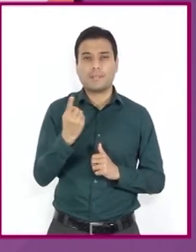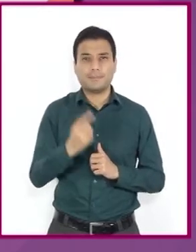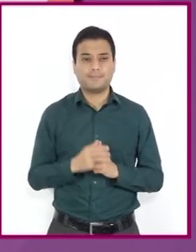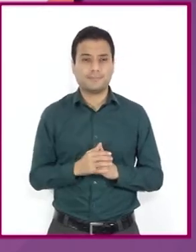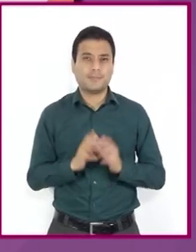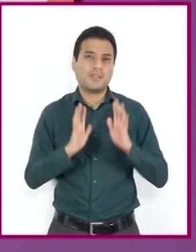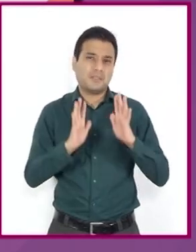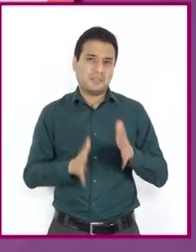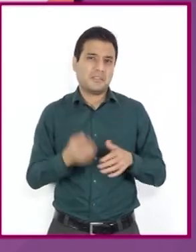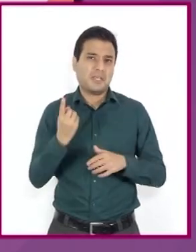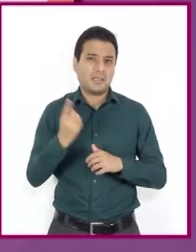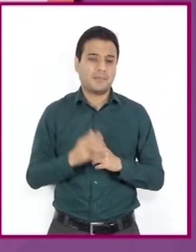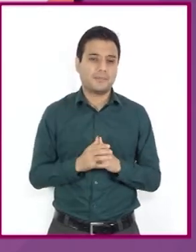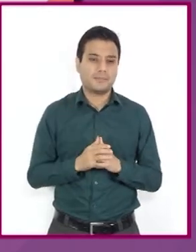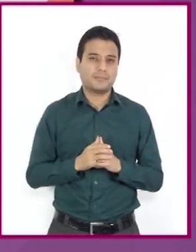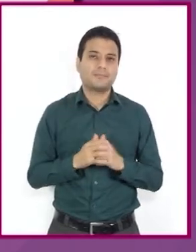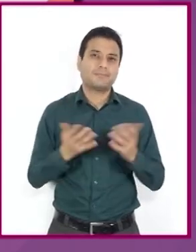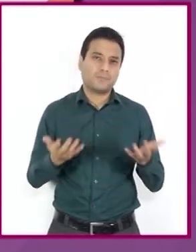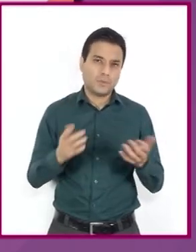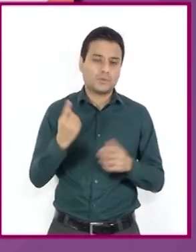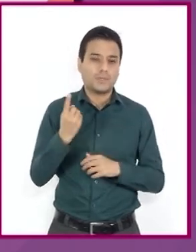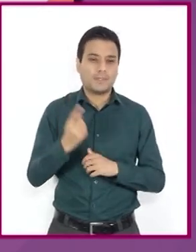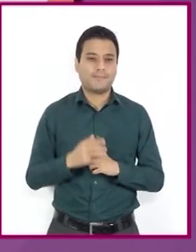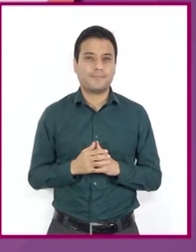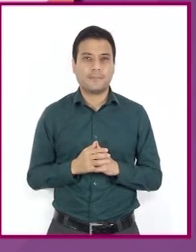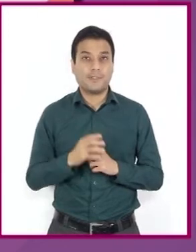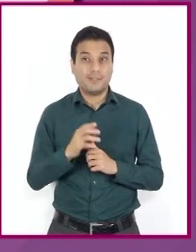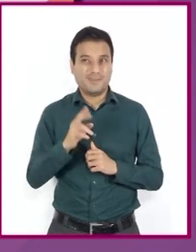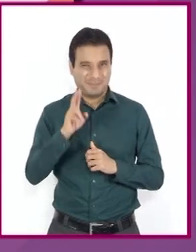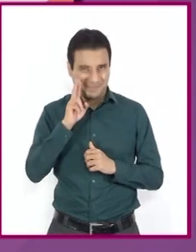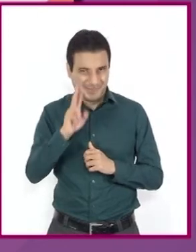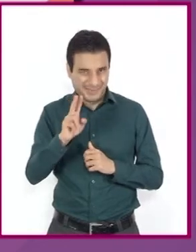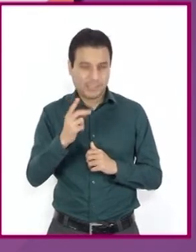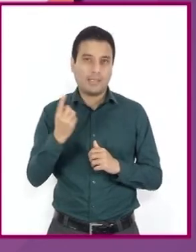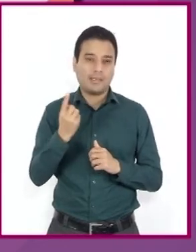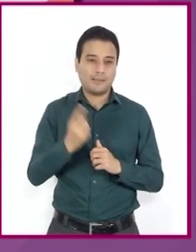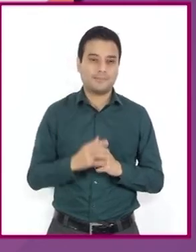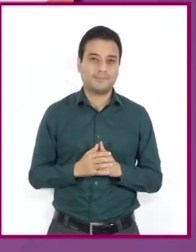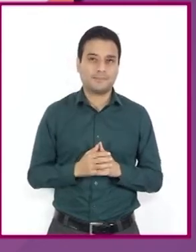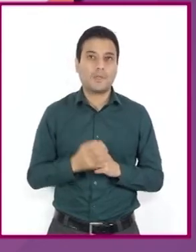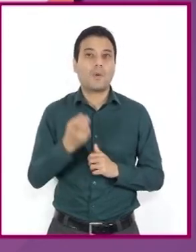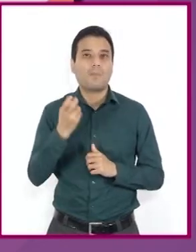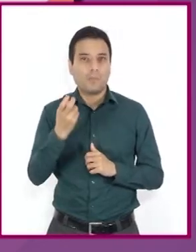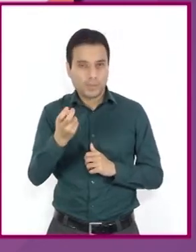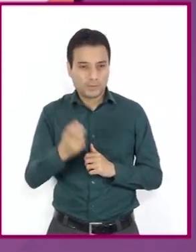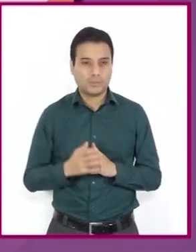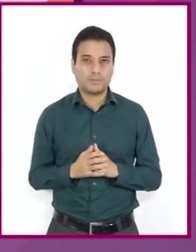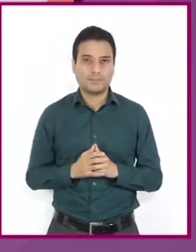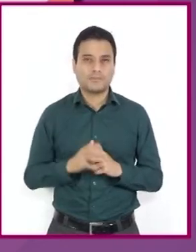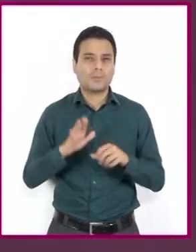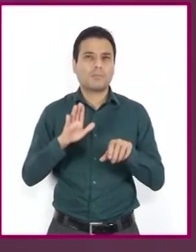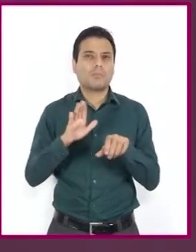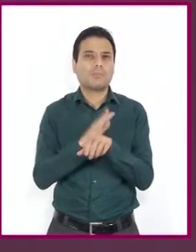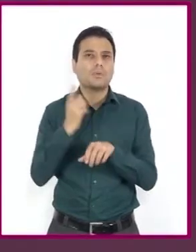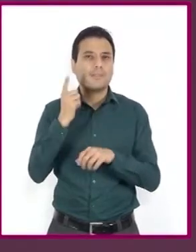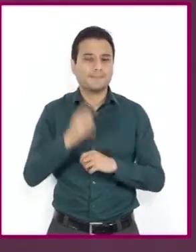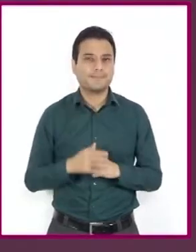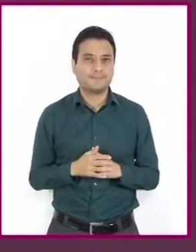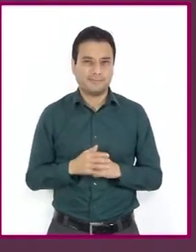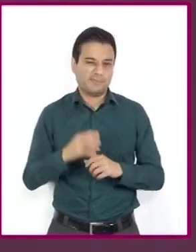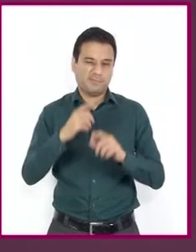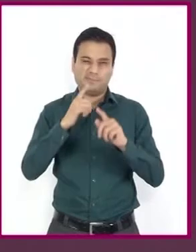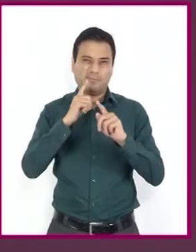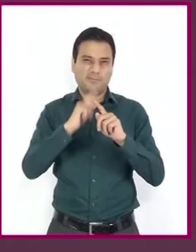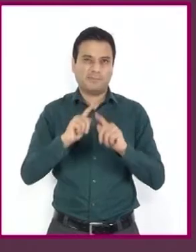que, puesto que, en vista de que, por eso, por qué. Las